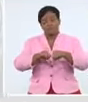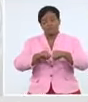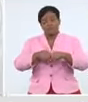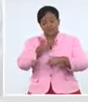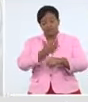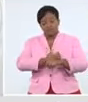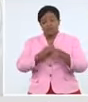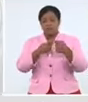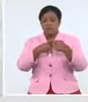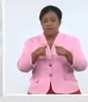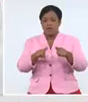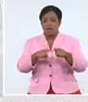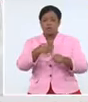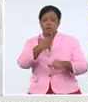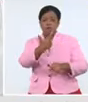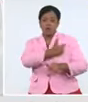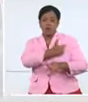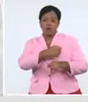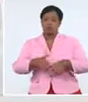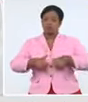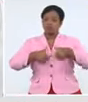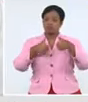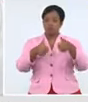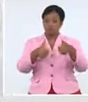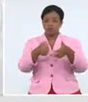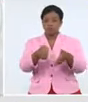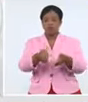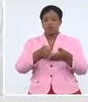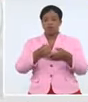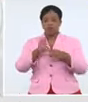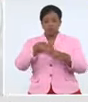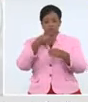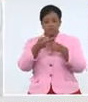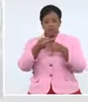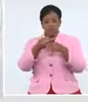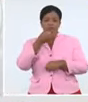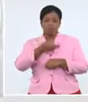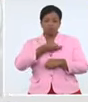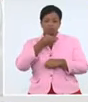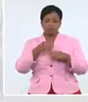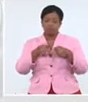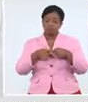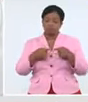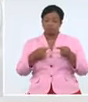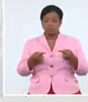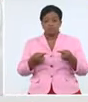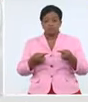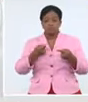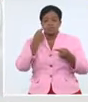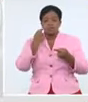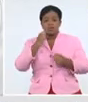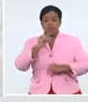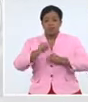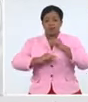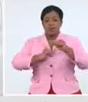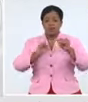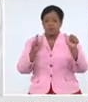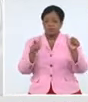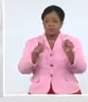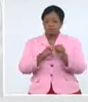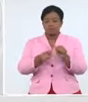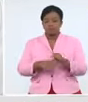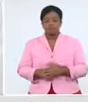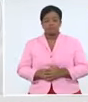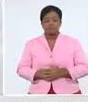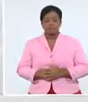decisivo en esta situación y lo vamos a ver más adelante, pero de todas las incidencias es un riesgo. Yo lo digo nada